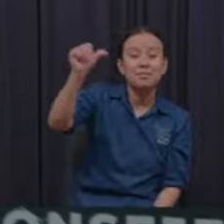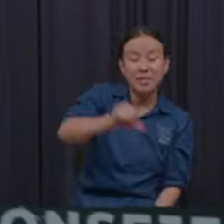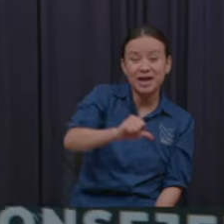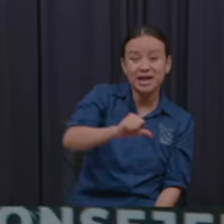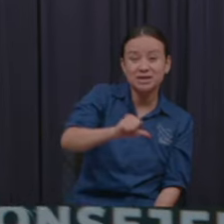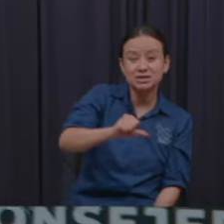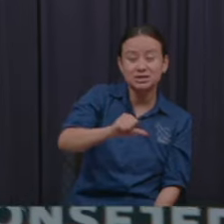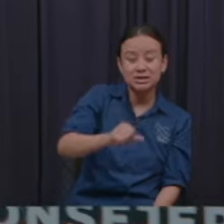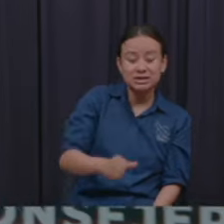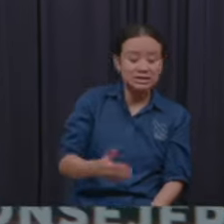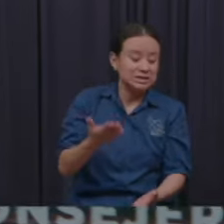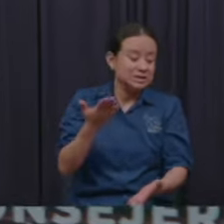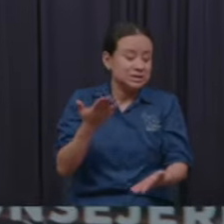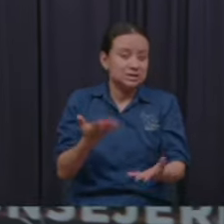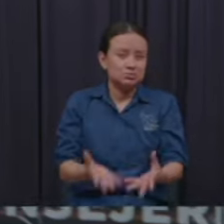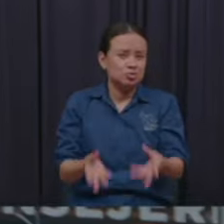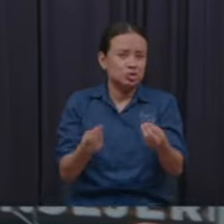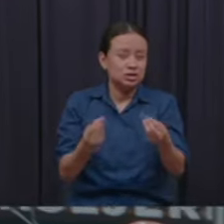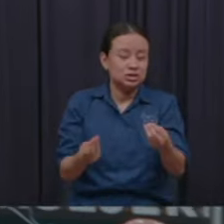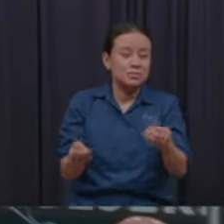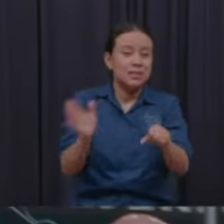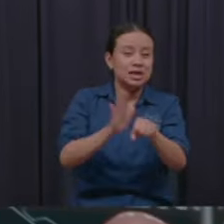siguiendo la orden que el Señor dio?